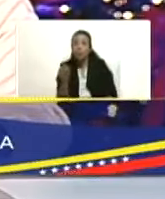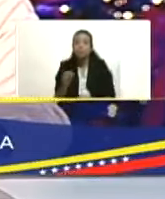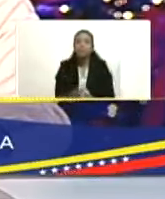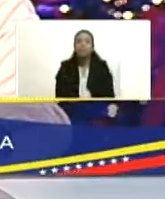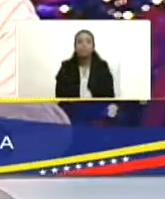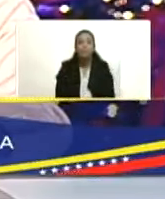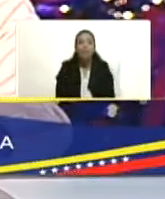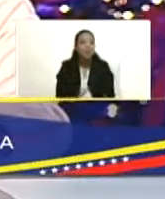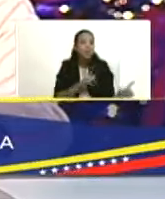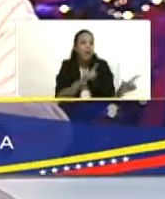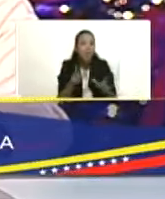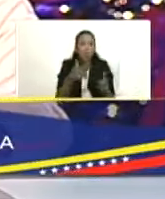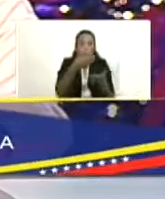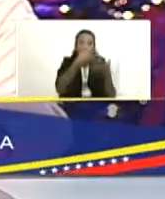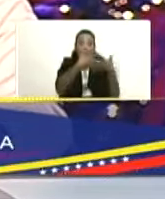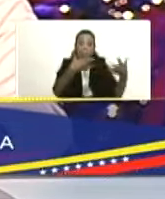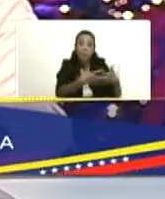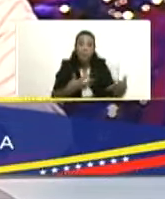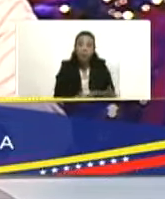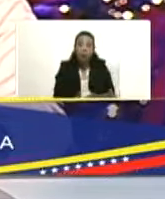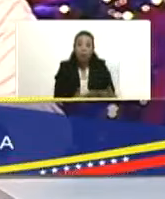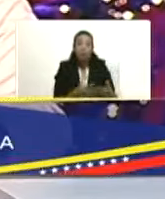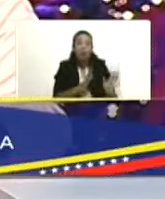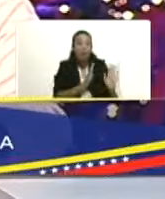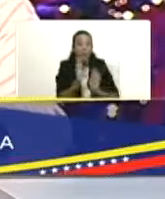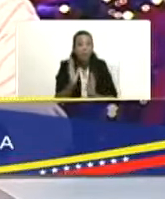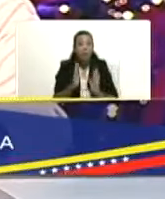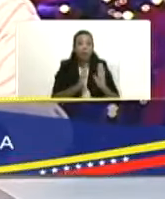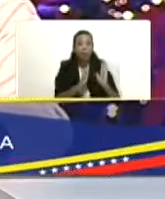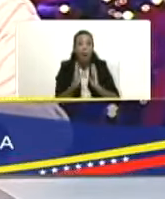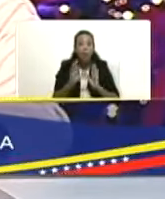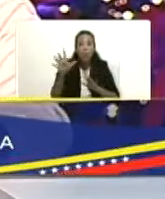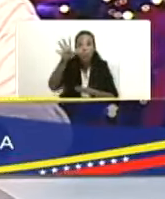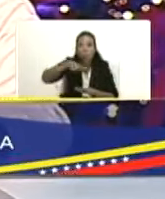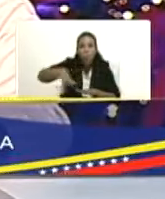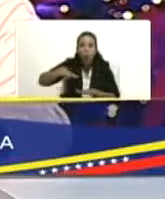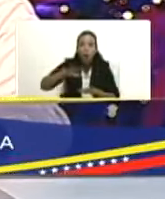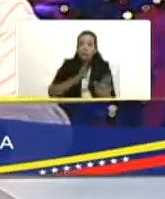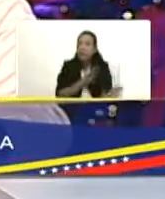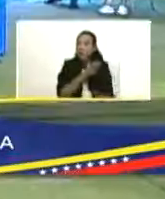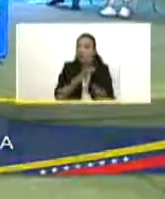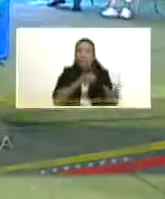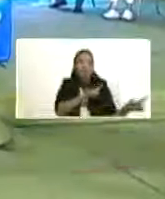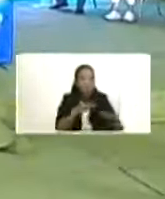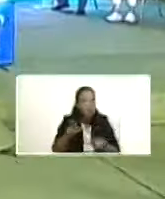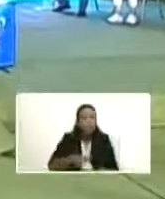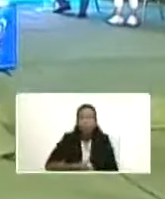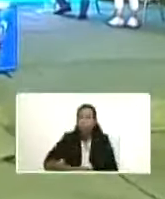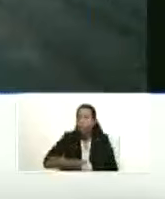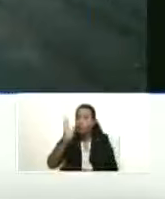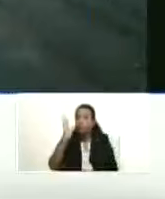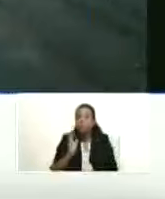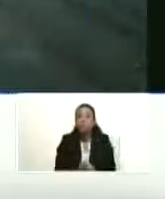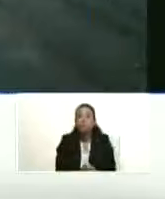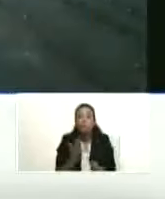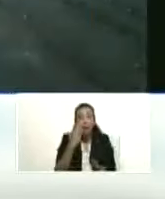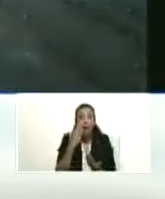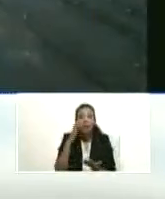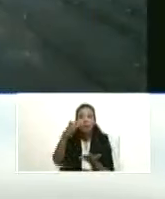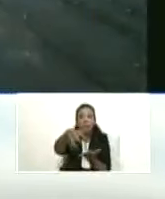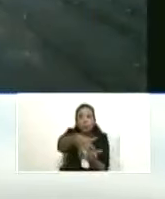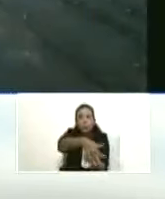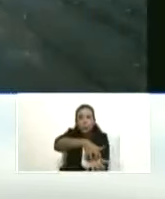Ya están los detalles, ya está avanzado el terreno, ¿verdad, ministro? Presidente, ya hicimos el